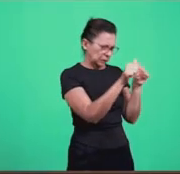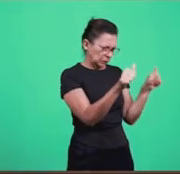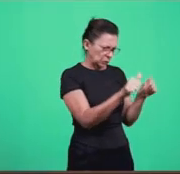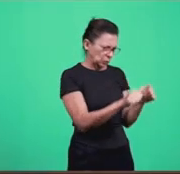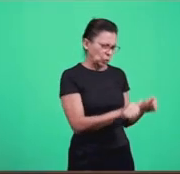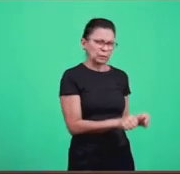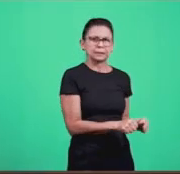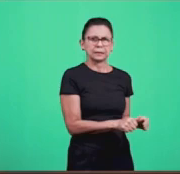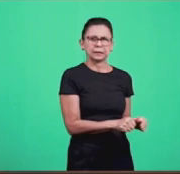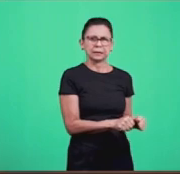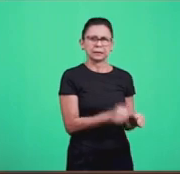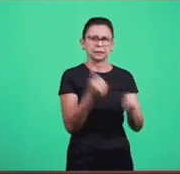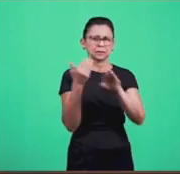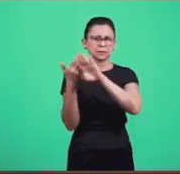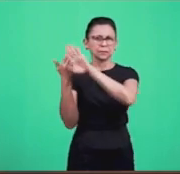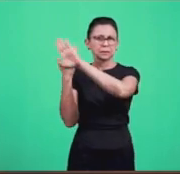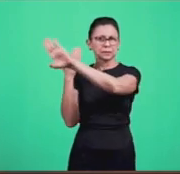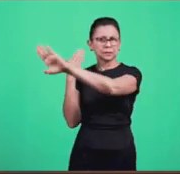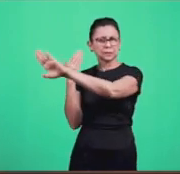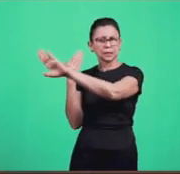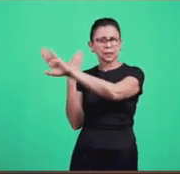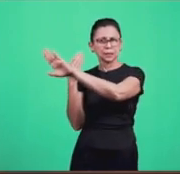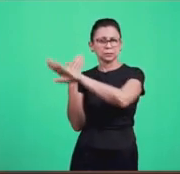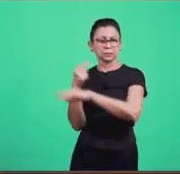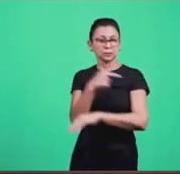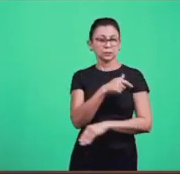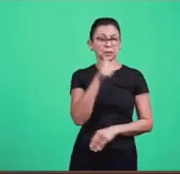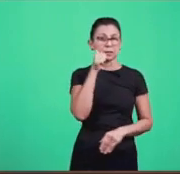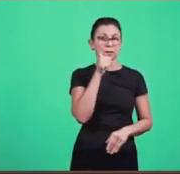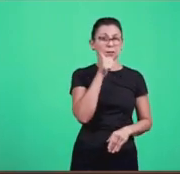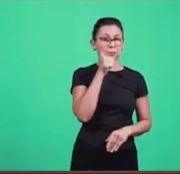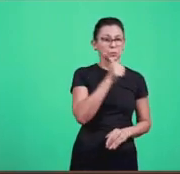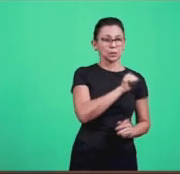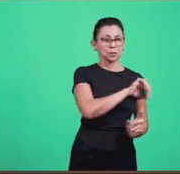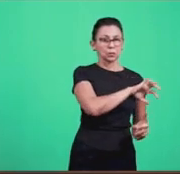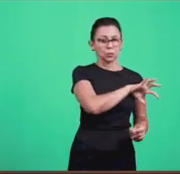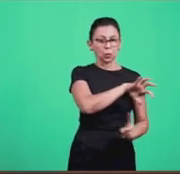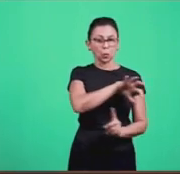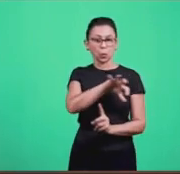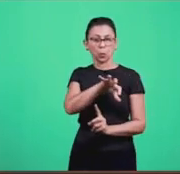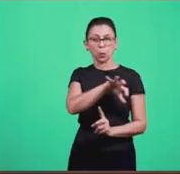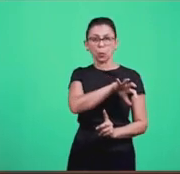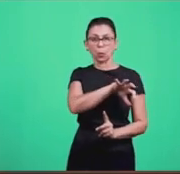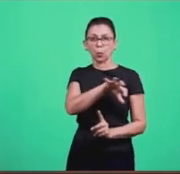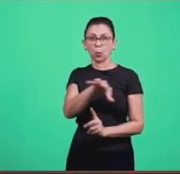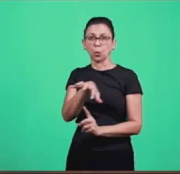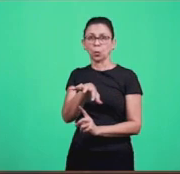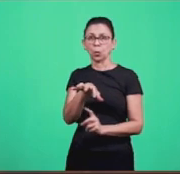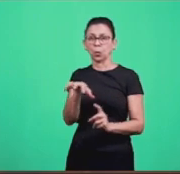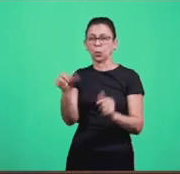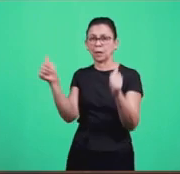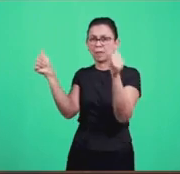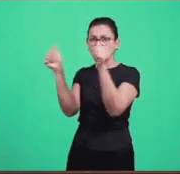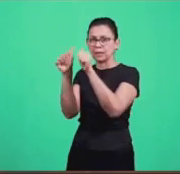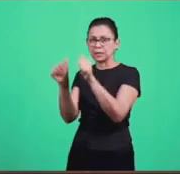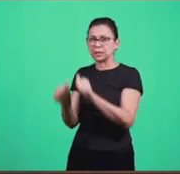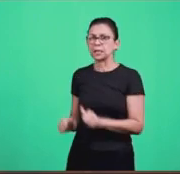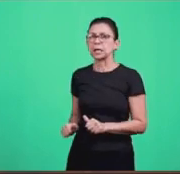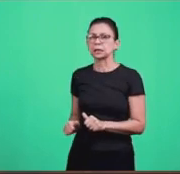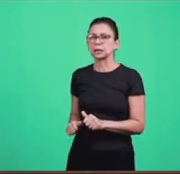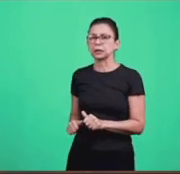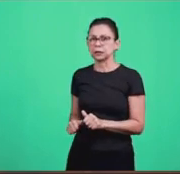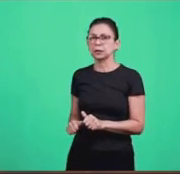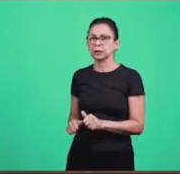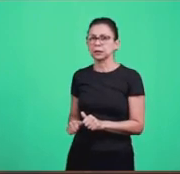pueblo idólatra que andaba distante de los caminos del Señor. Y ellos trajeron para dentro de Israel